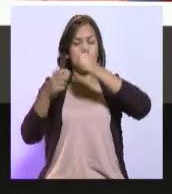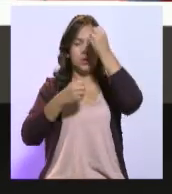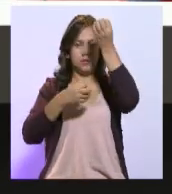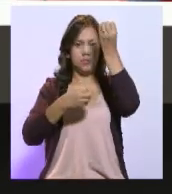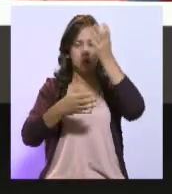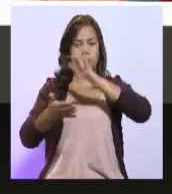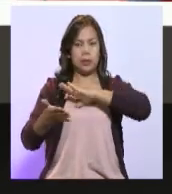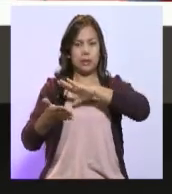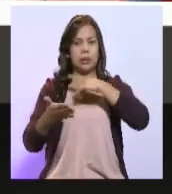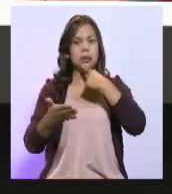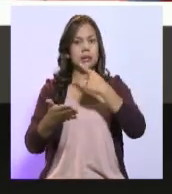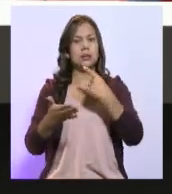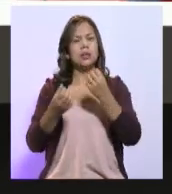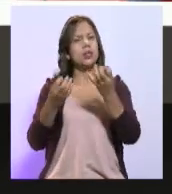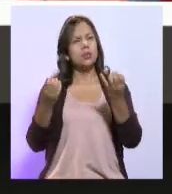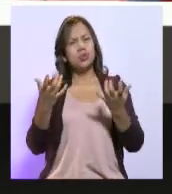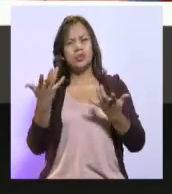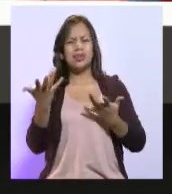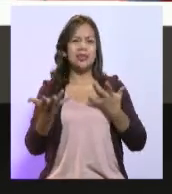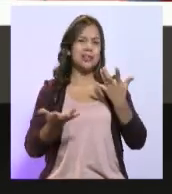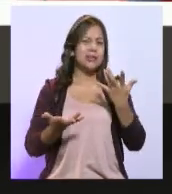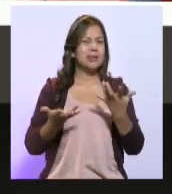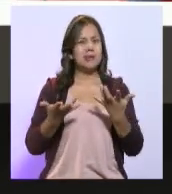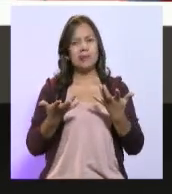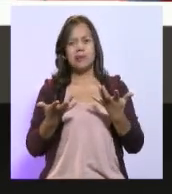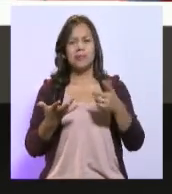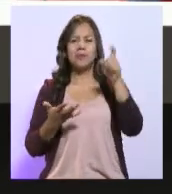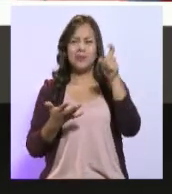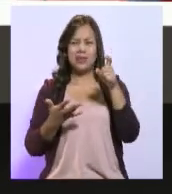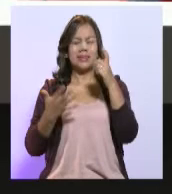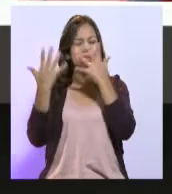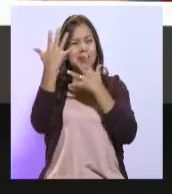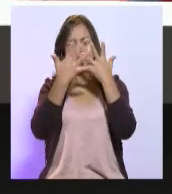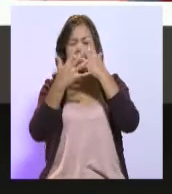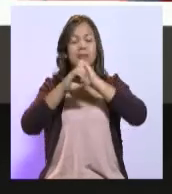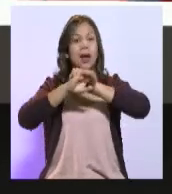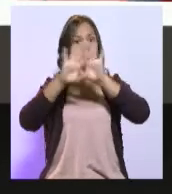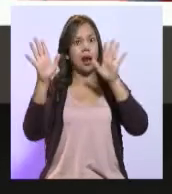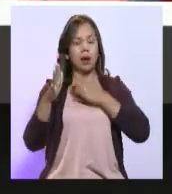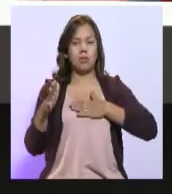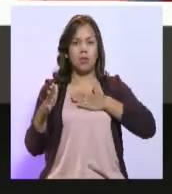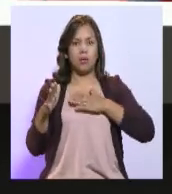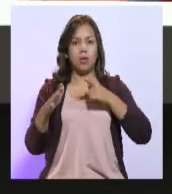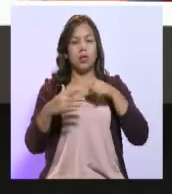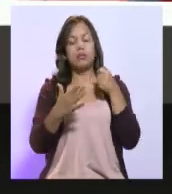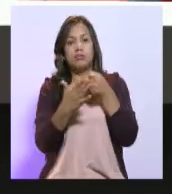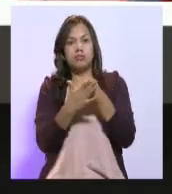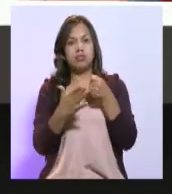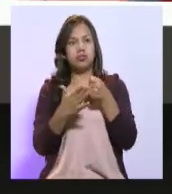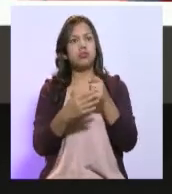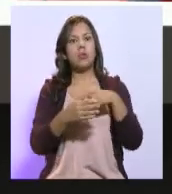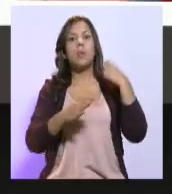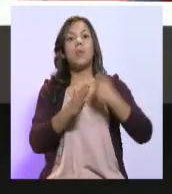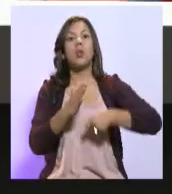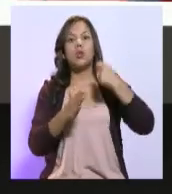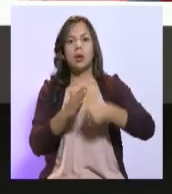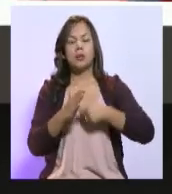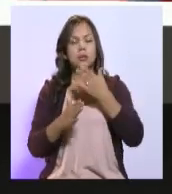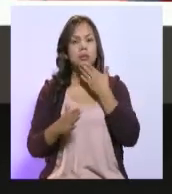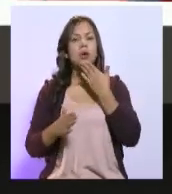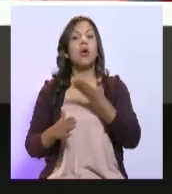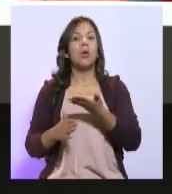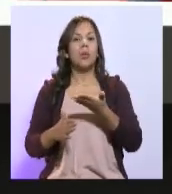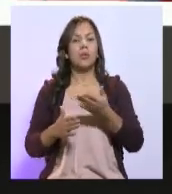se identifican varias irregularidades en la licitación del Sistema Integral de Registro de Infracciones de Tránsito. Ricardo Bravo con el informe.